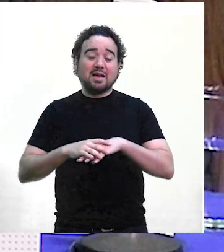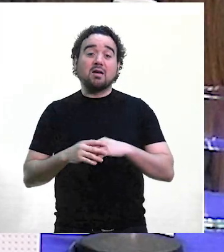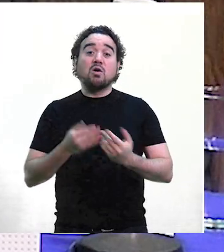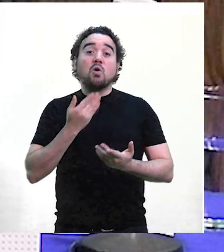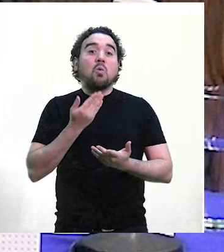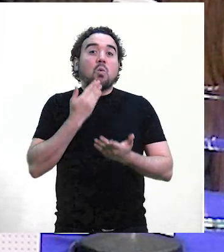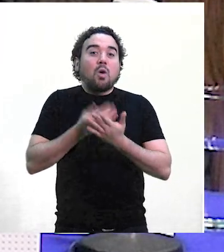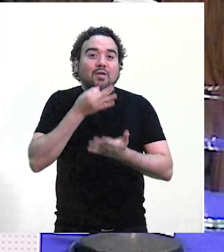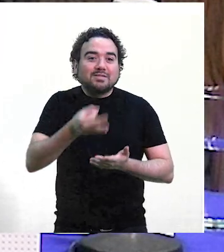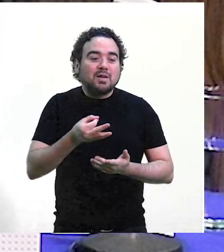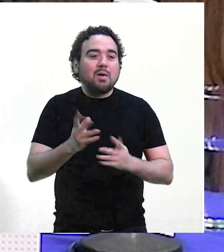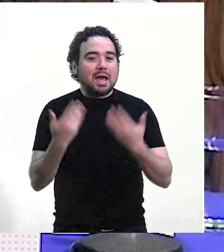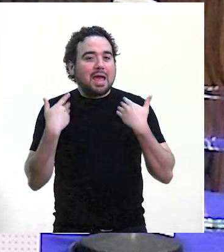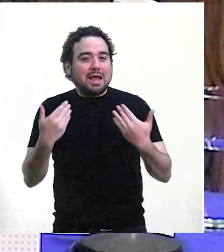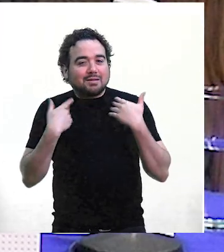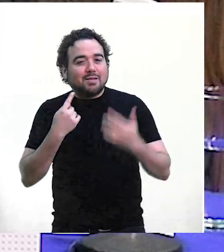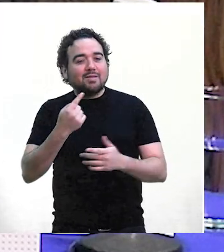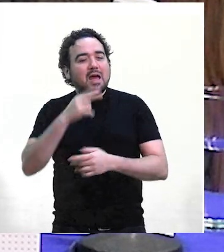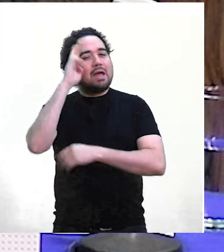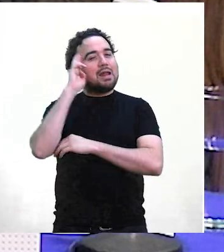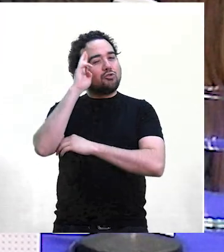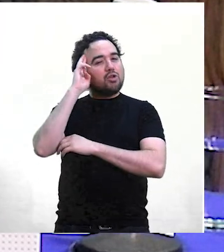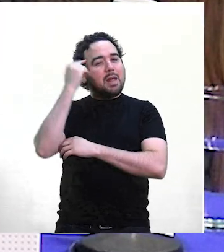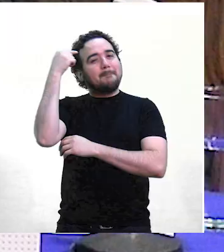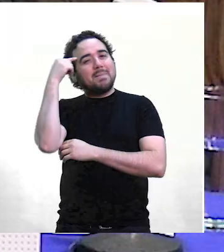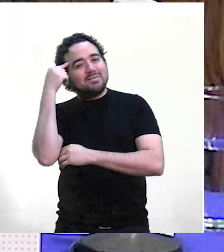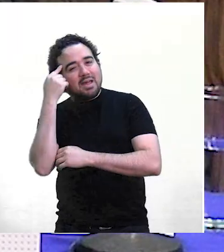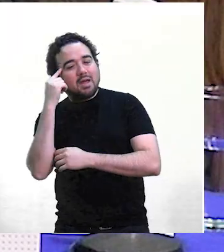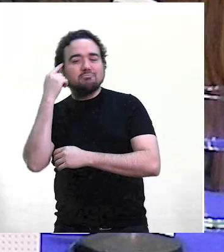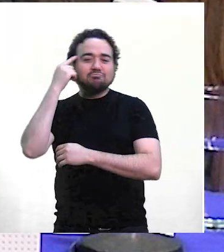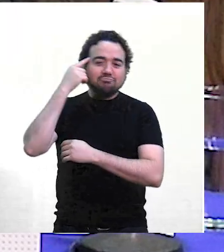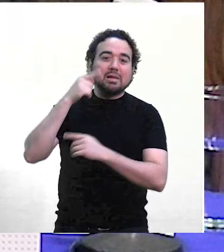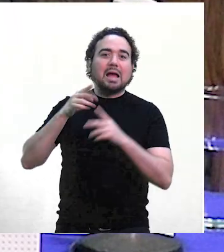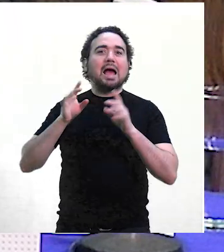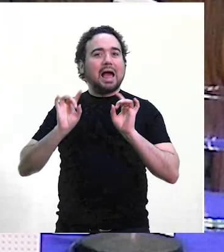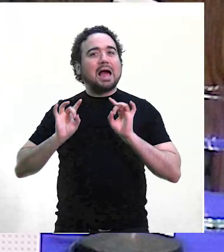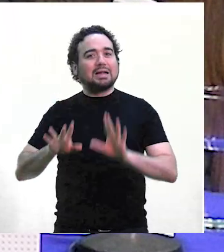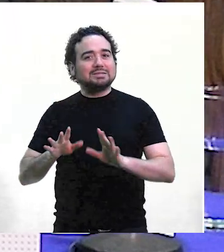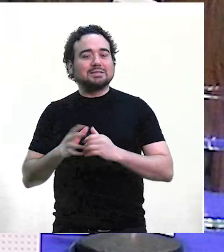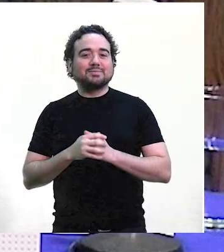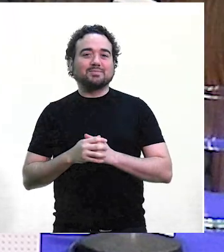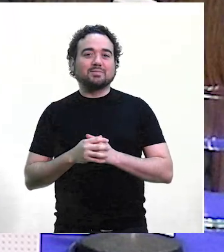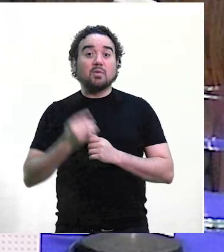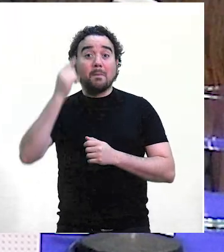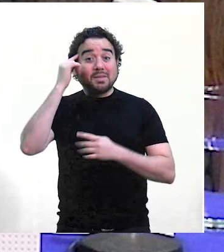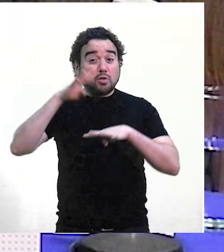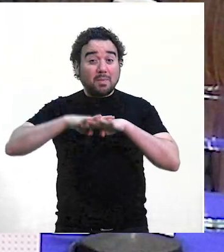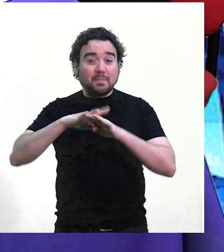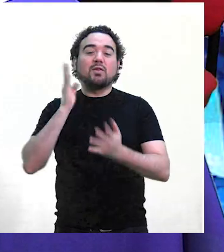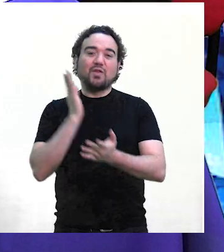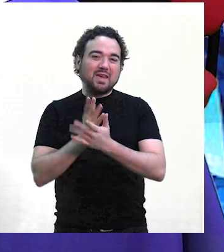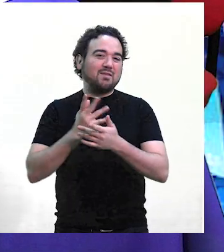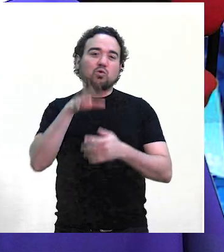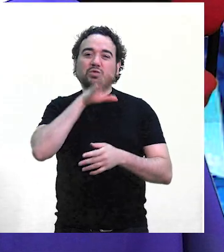Que antes de cuando te dicen ejercite, no, razona, piensa, Hay que dale entenderla. vuelta a lo que está pasando. Sí, sí, todo el mundo yo creo.